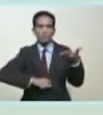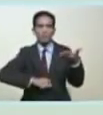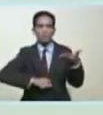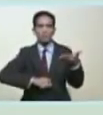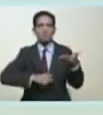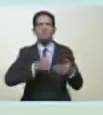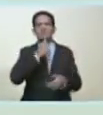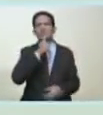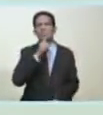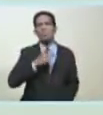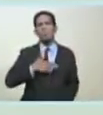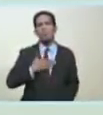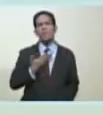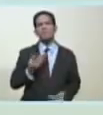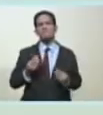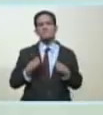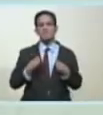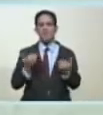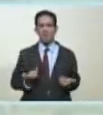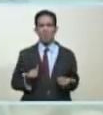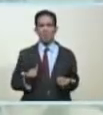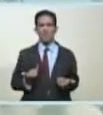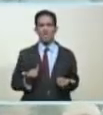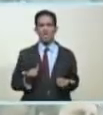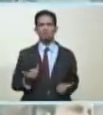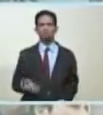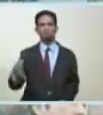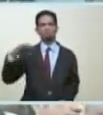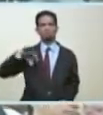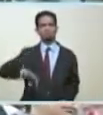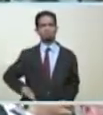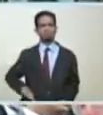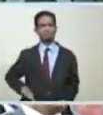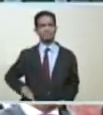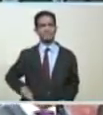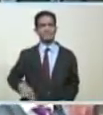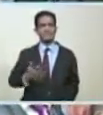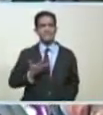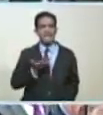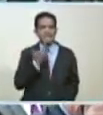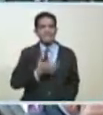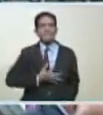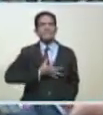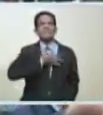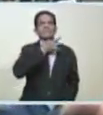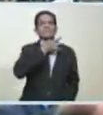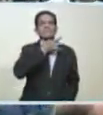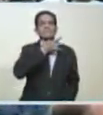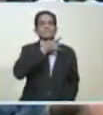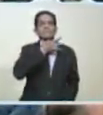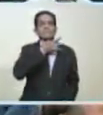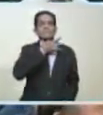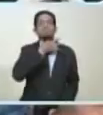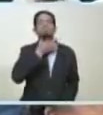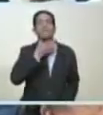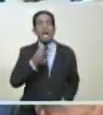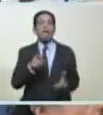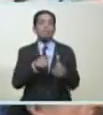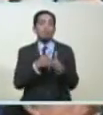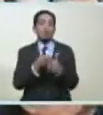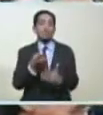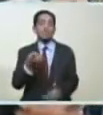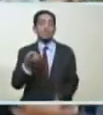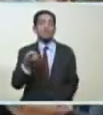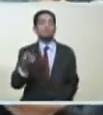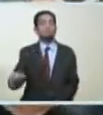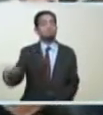¿Quién puede vivir con el salario actual? ¿Viven pariendo o no? Y lo salva el bonito mensual. Y el otro